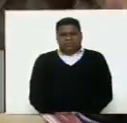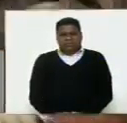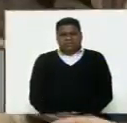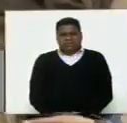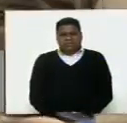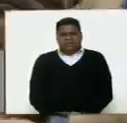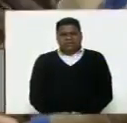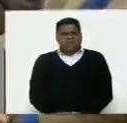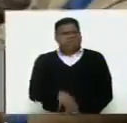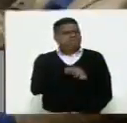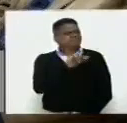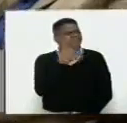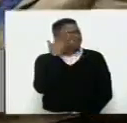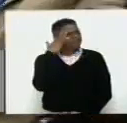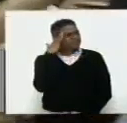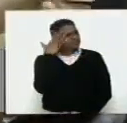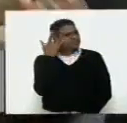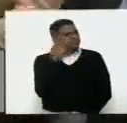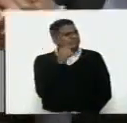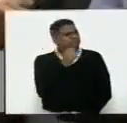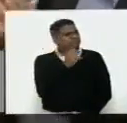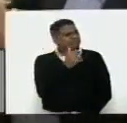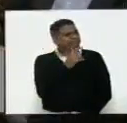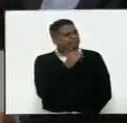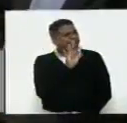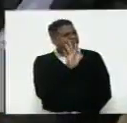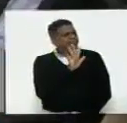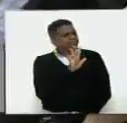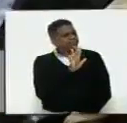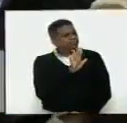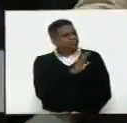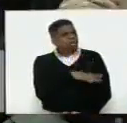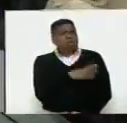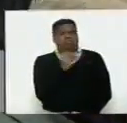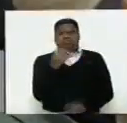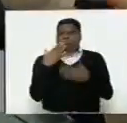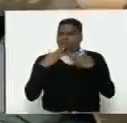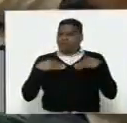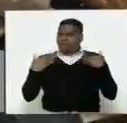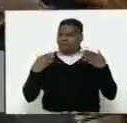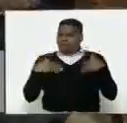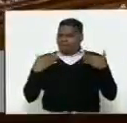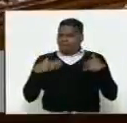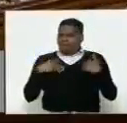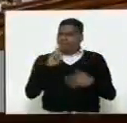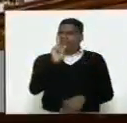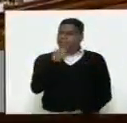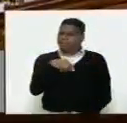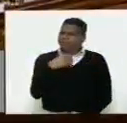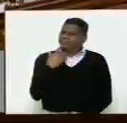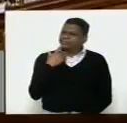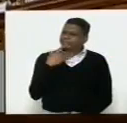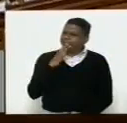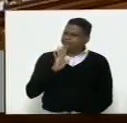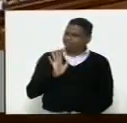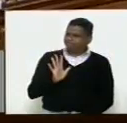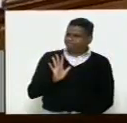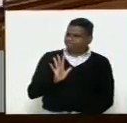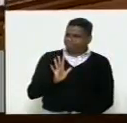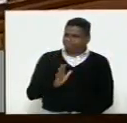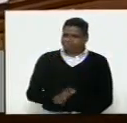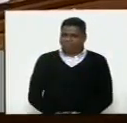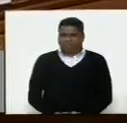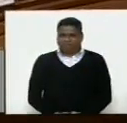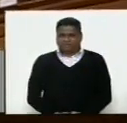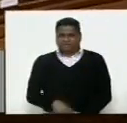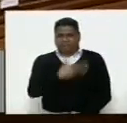Y como si fuera poco, tanta dicha, también el